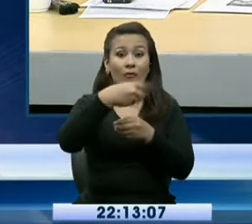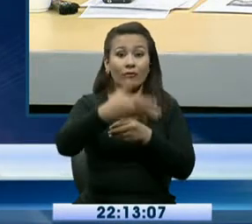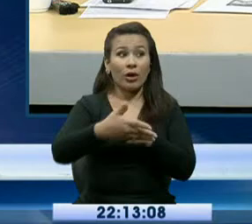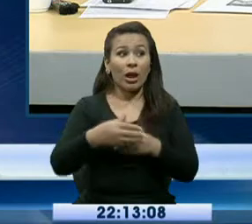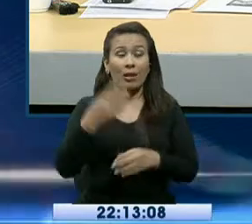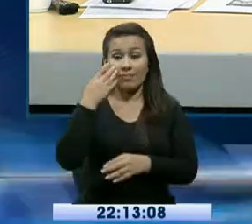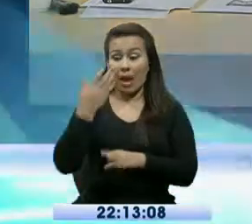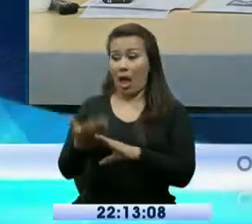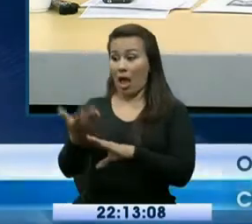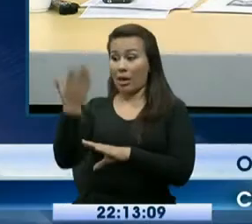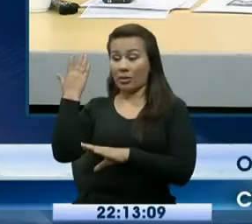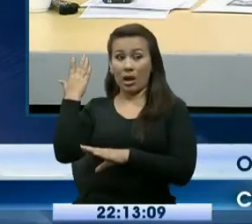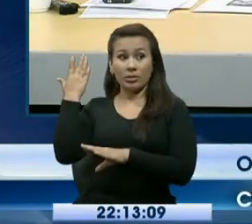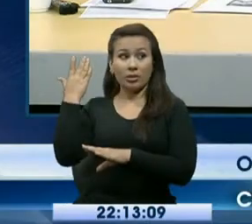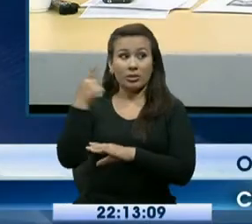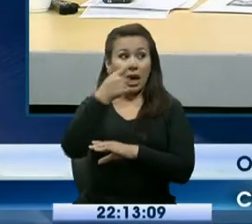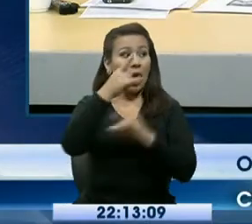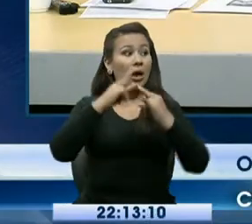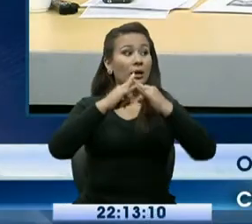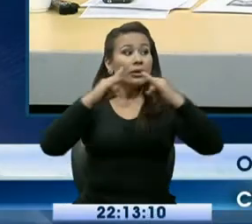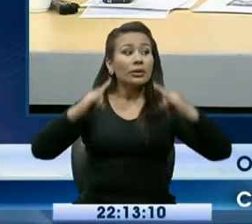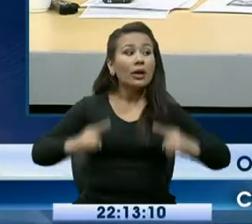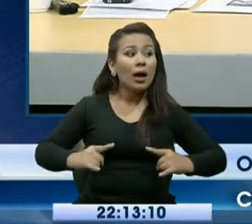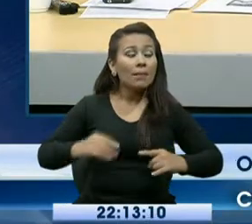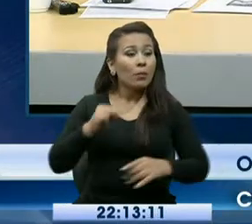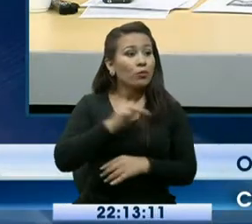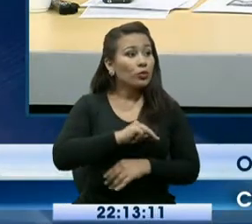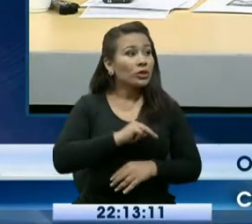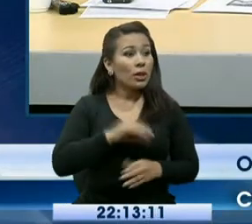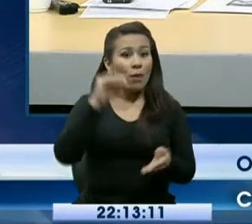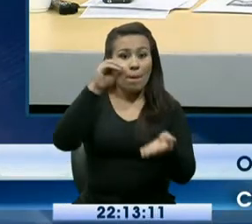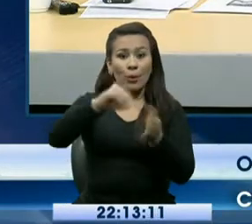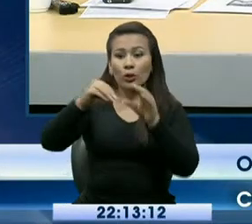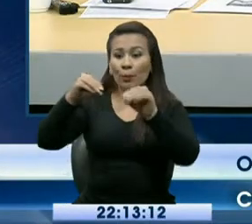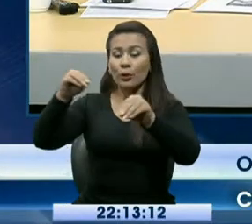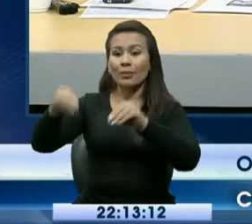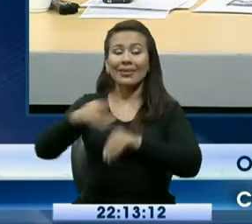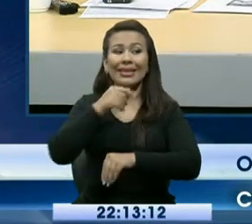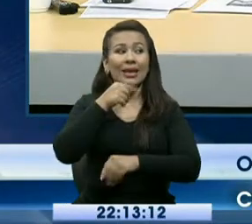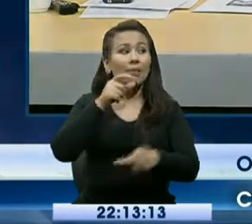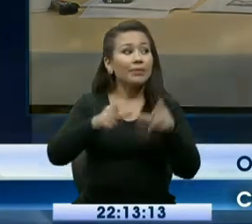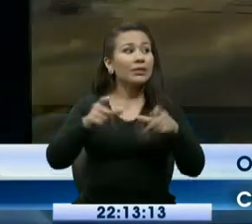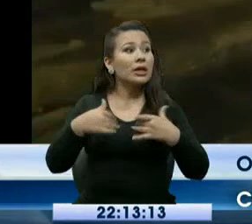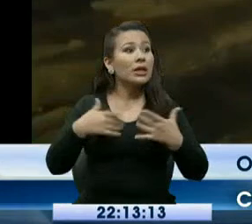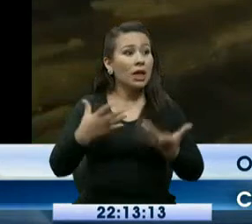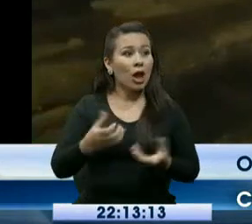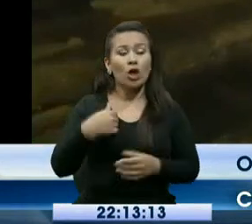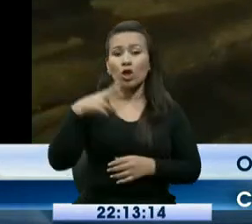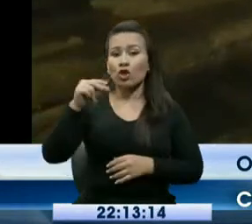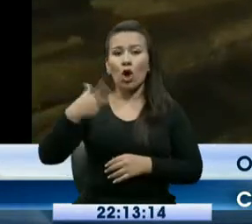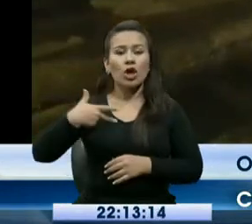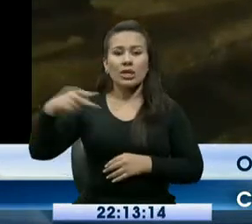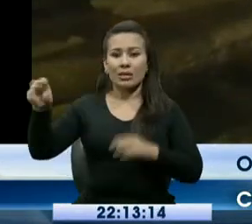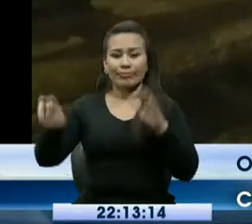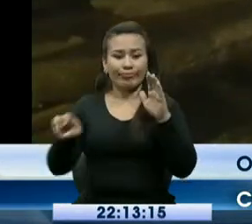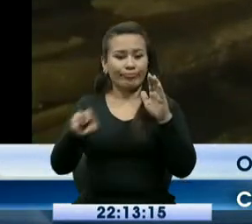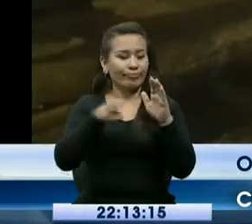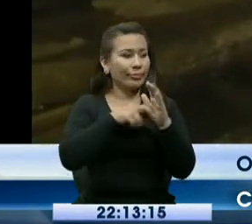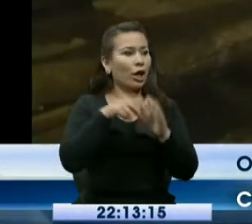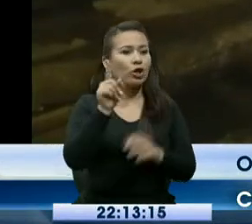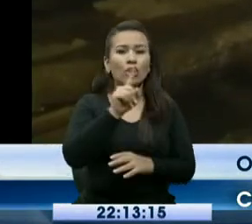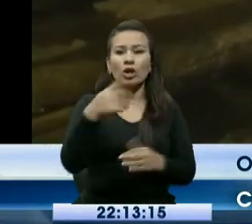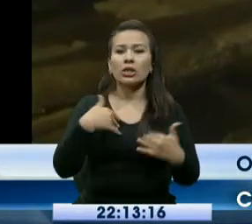a mis espaldas, en las carpas que el municipio de la ciudad ha instalado para que aquellos que decidieron no ir a los albergues o a casas